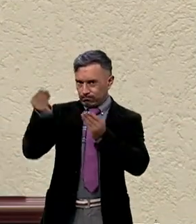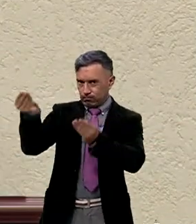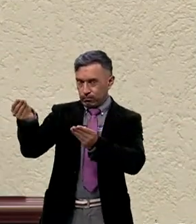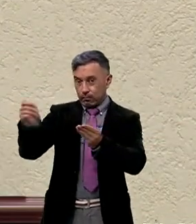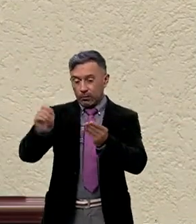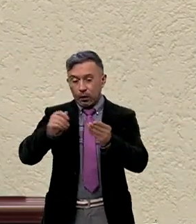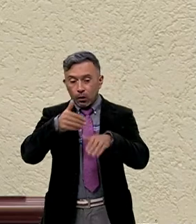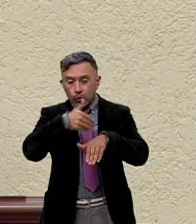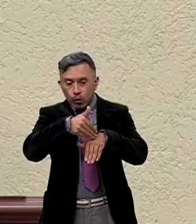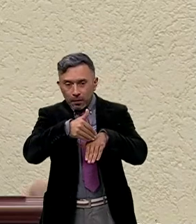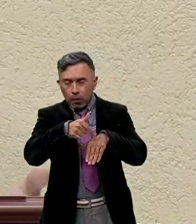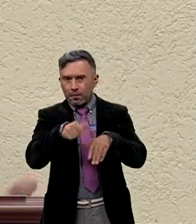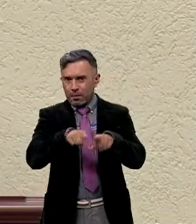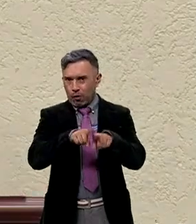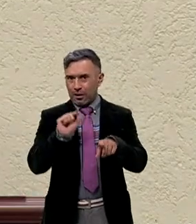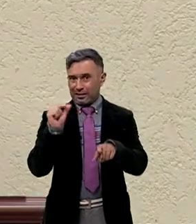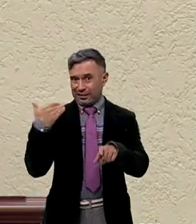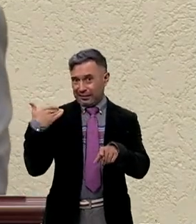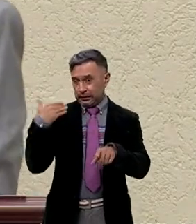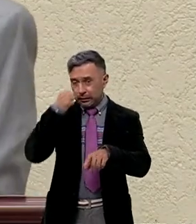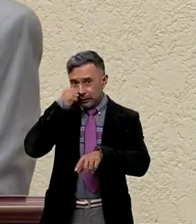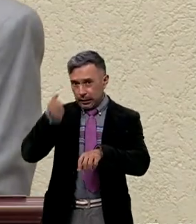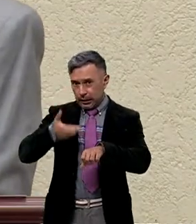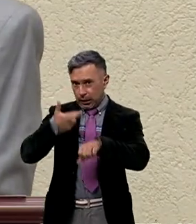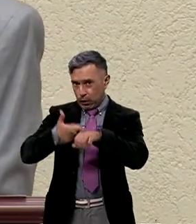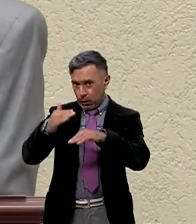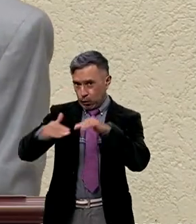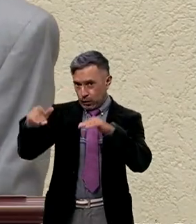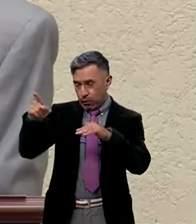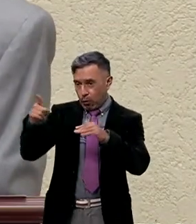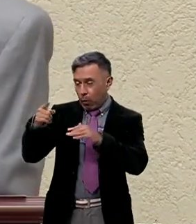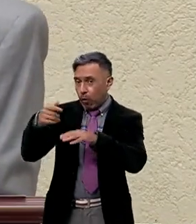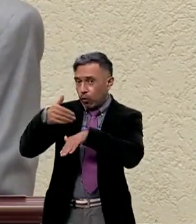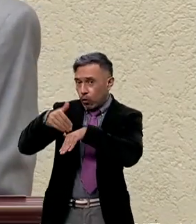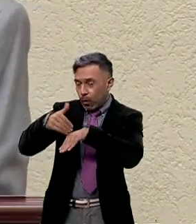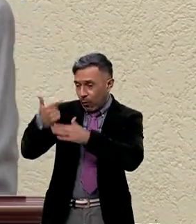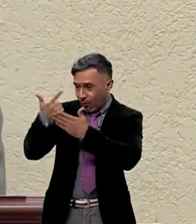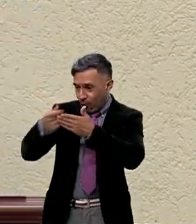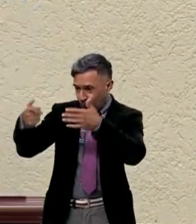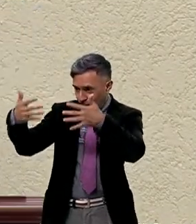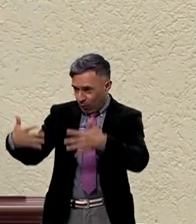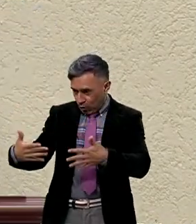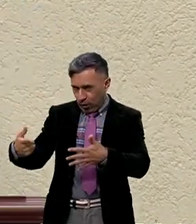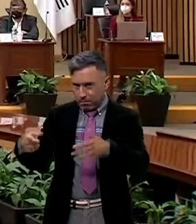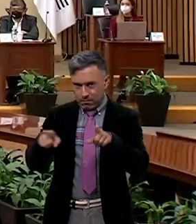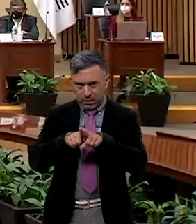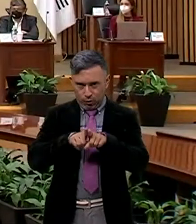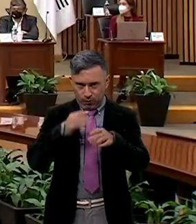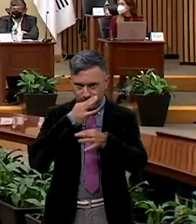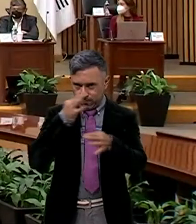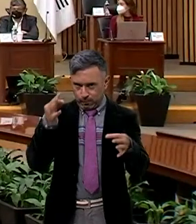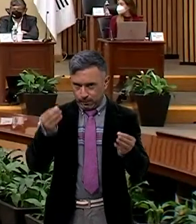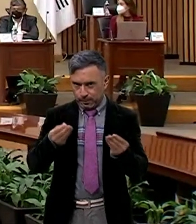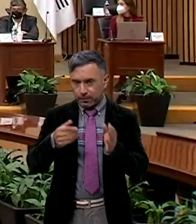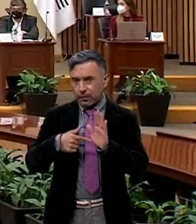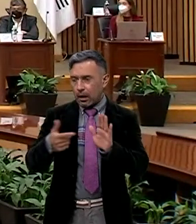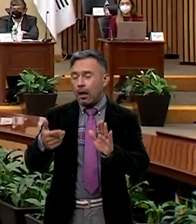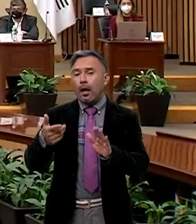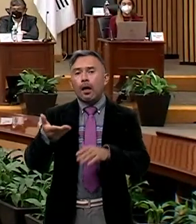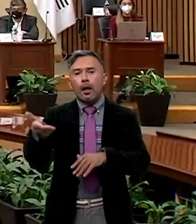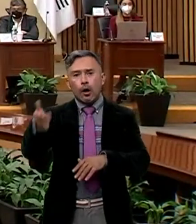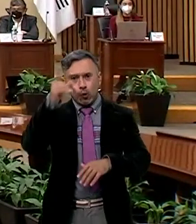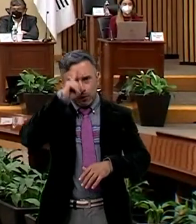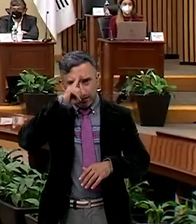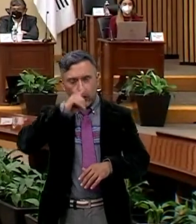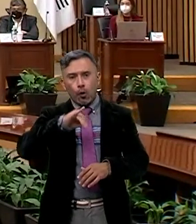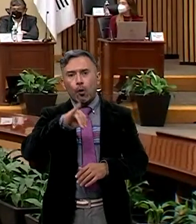que fueron informadas por el secretario ejecutivo hasta su consideración de proyecto acuerdo tiene la palabra consejero josé roberto risch muchas gracias